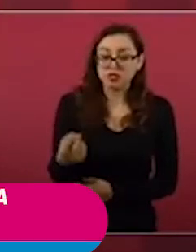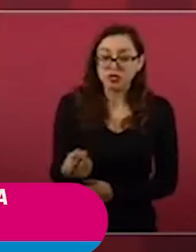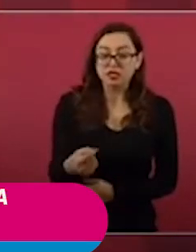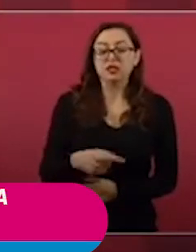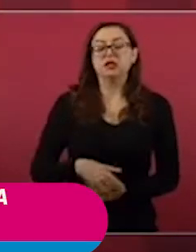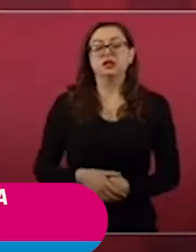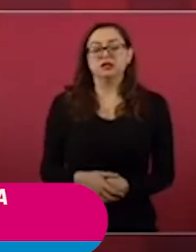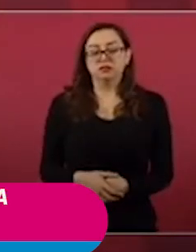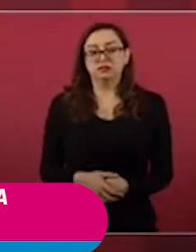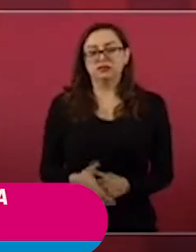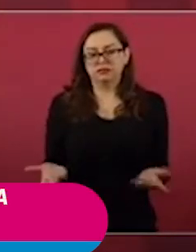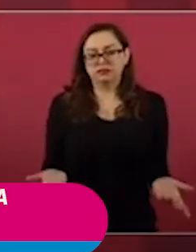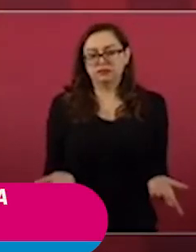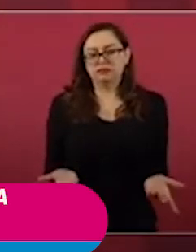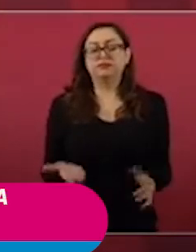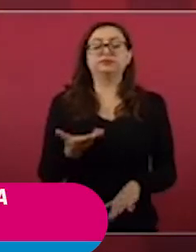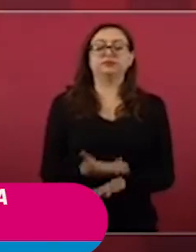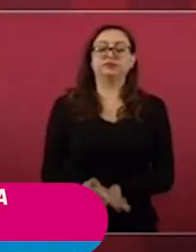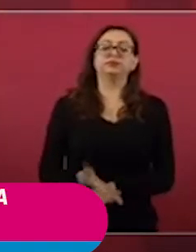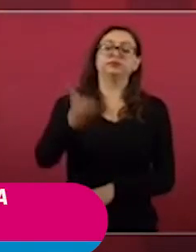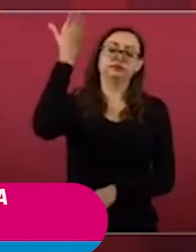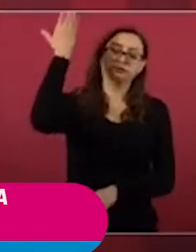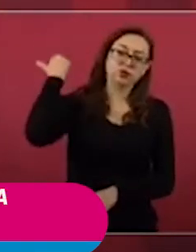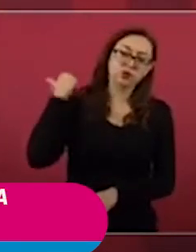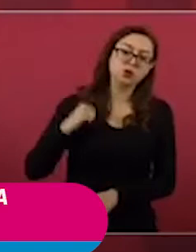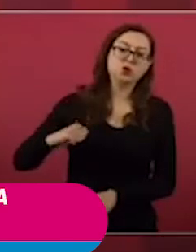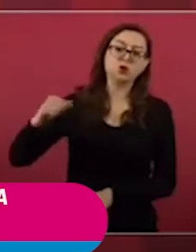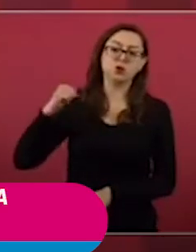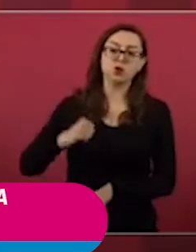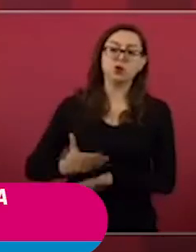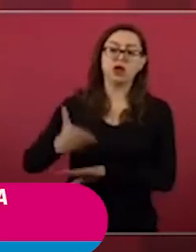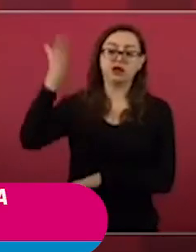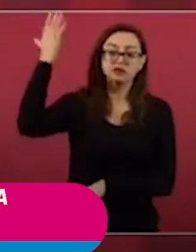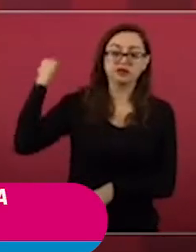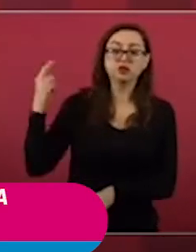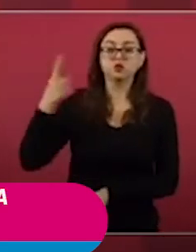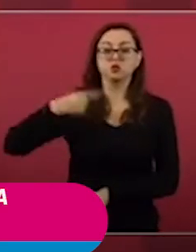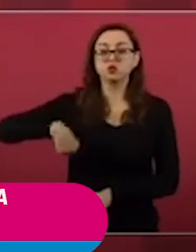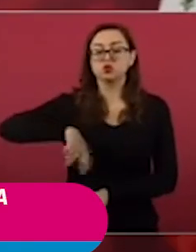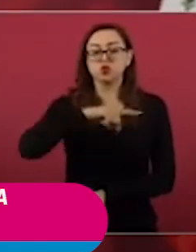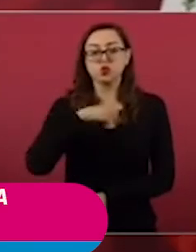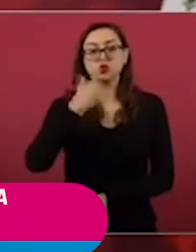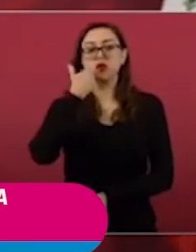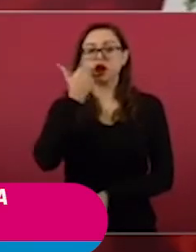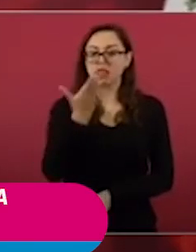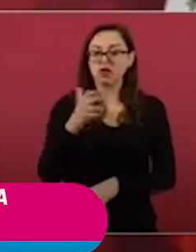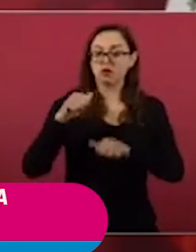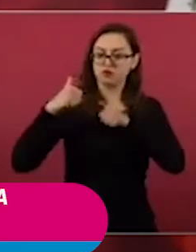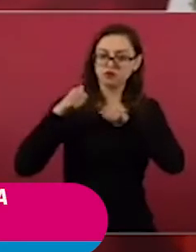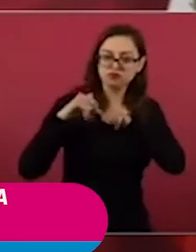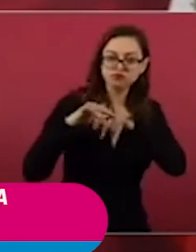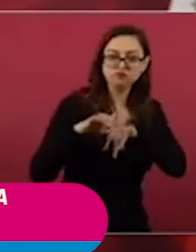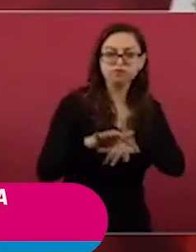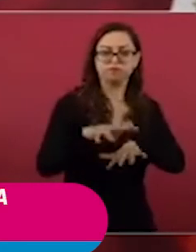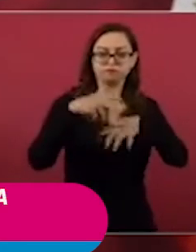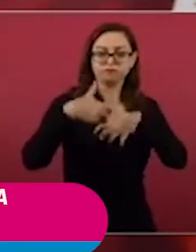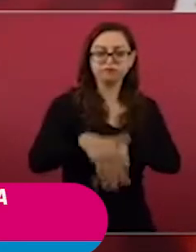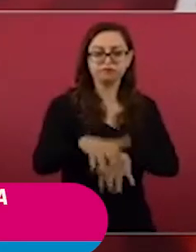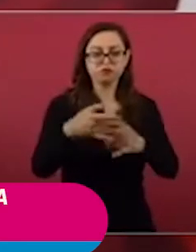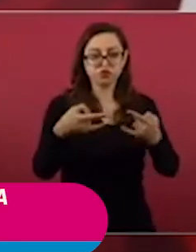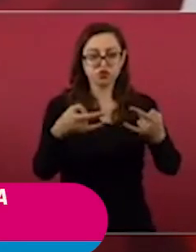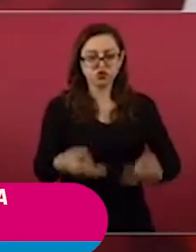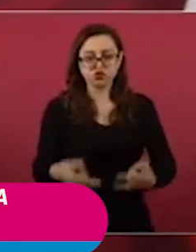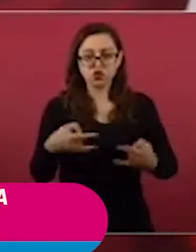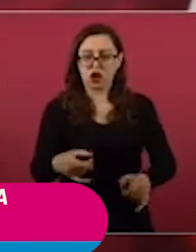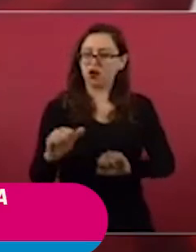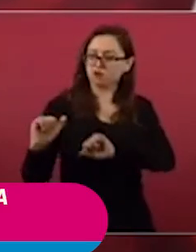padecíamos cuando éramos opositores porque no nos permitían en ocasiones